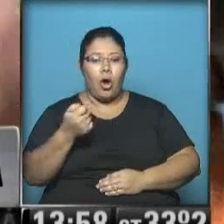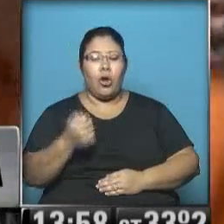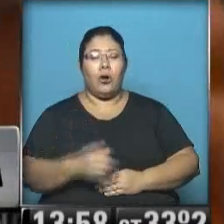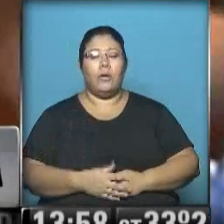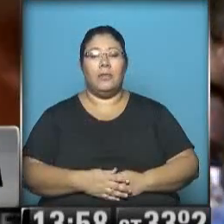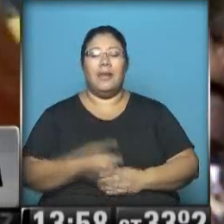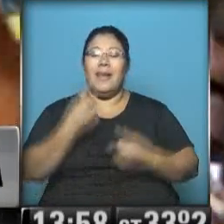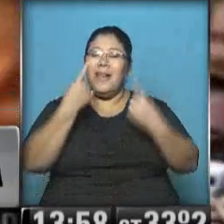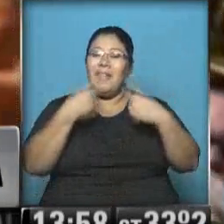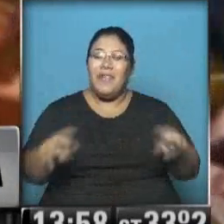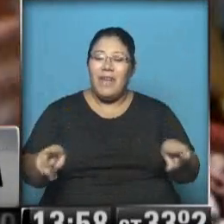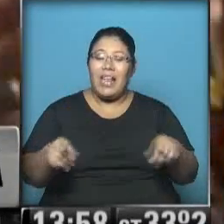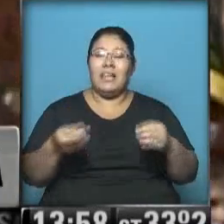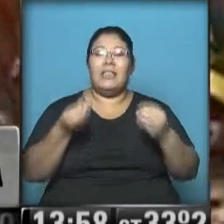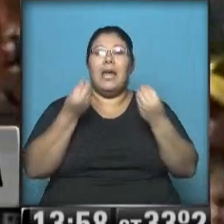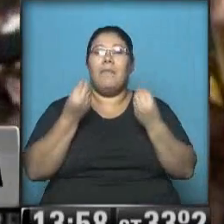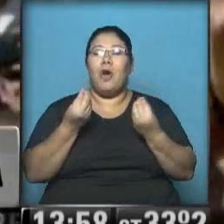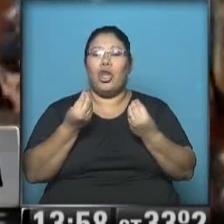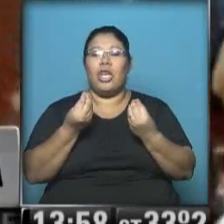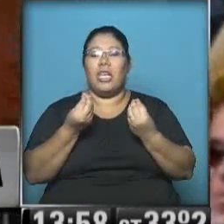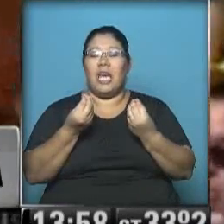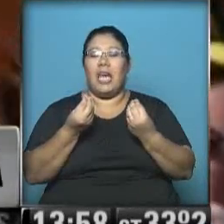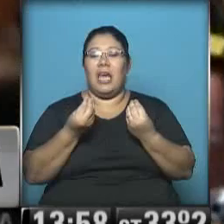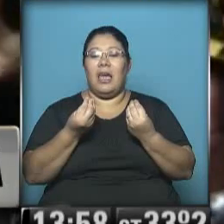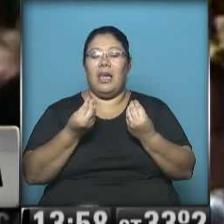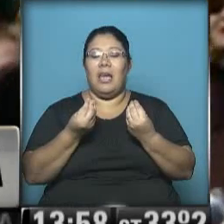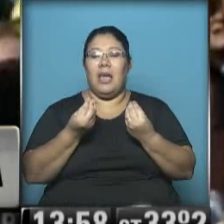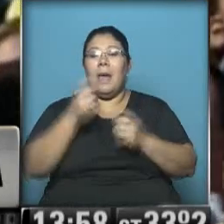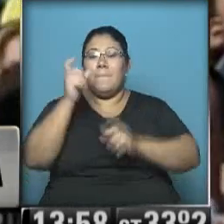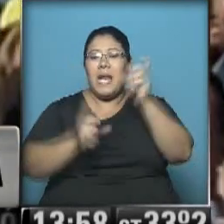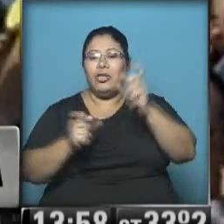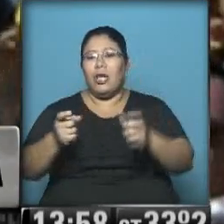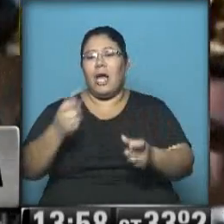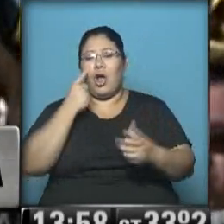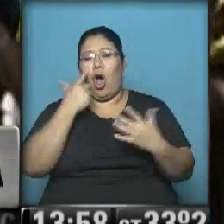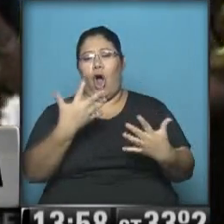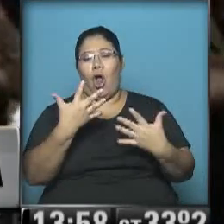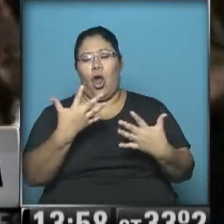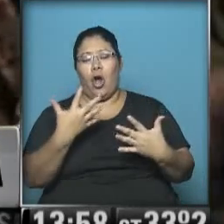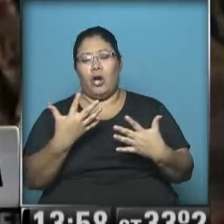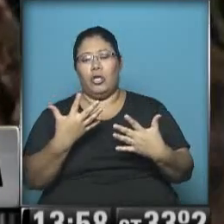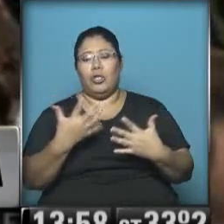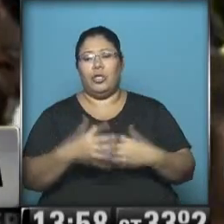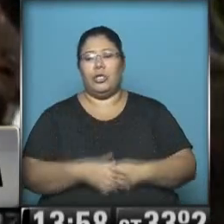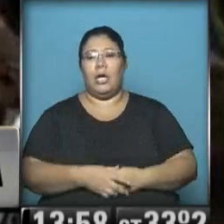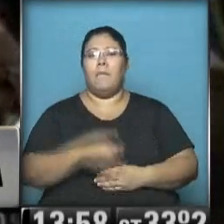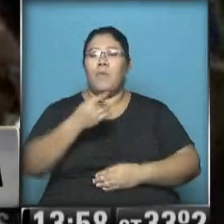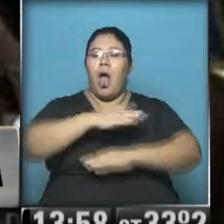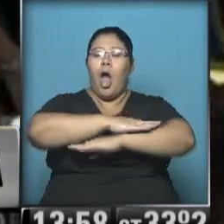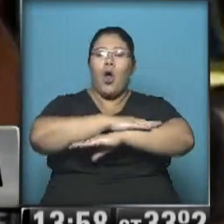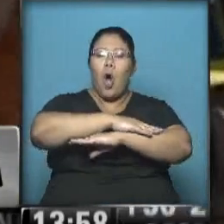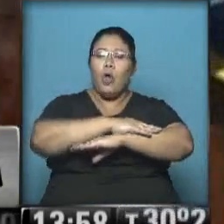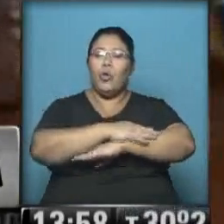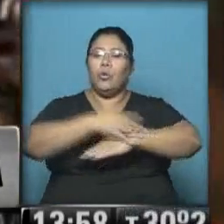Es distinto en un punto porque hay mucha gente que lo conoce, porque tuvo un comportamiento,